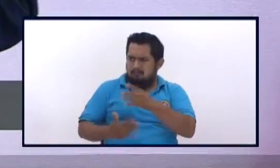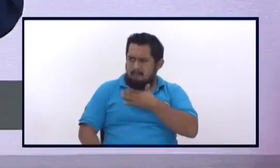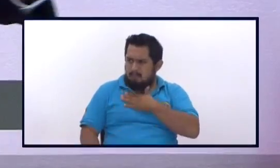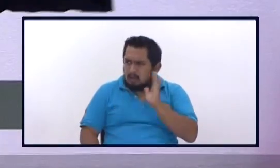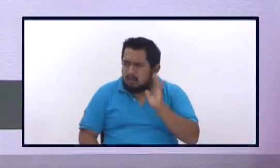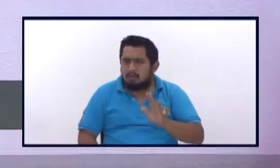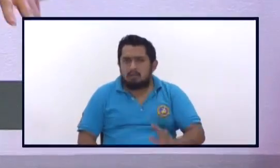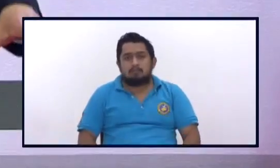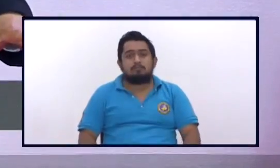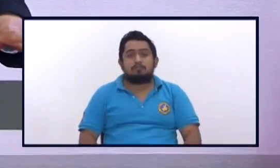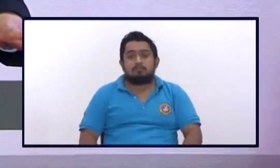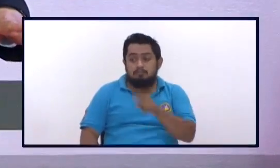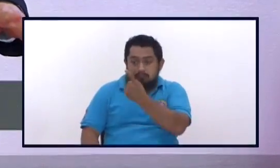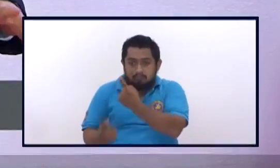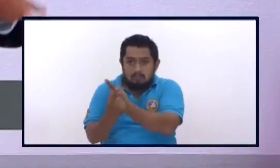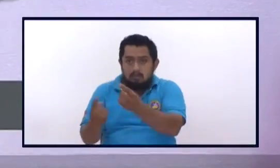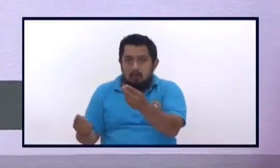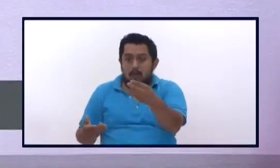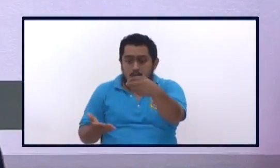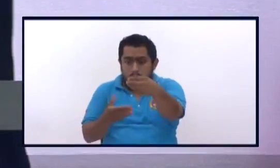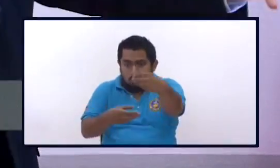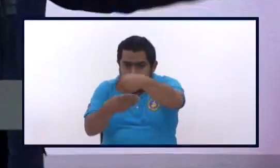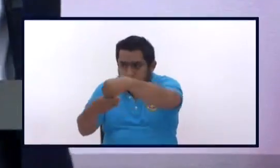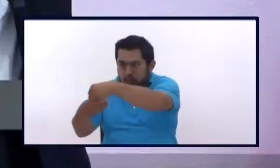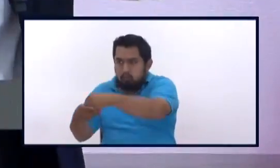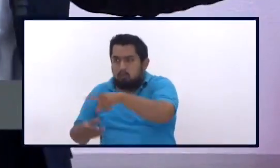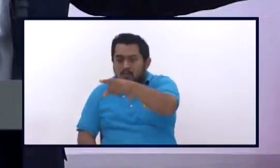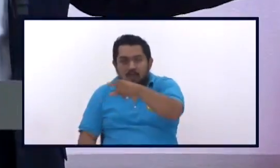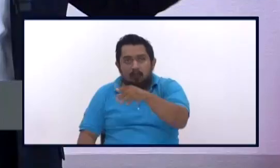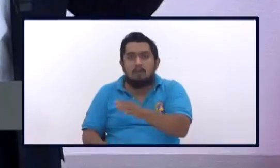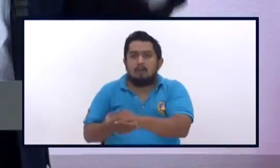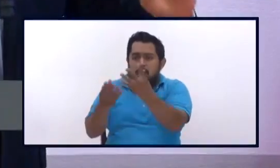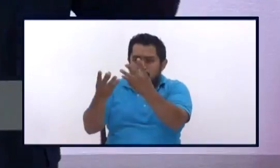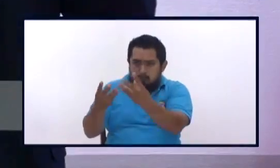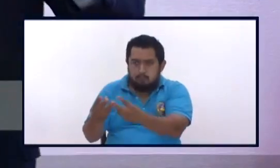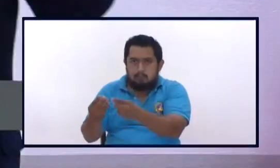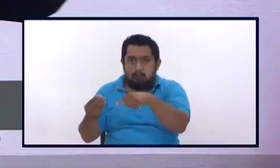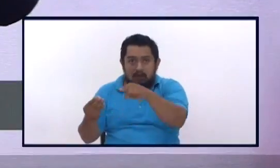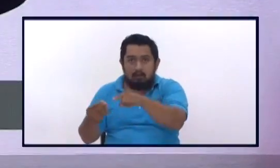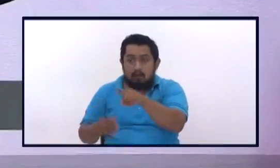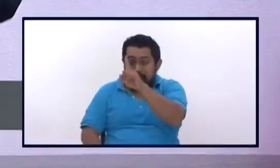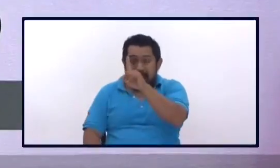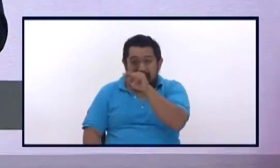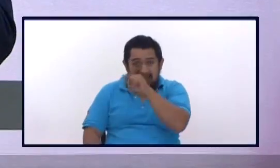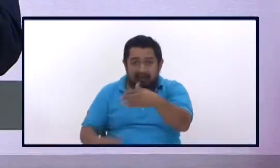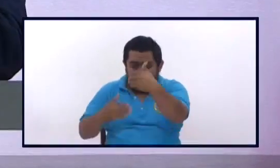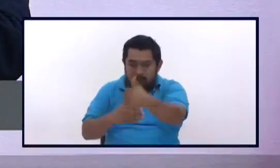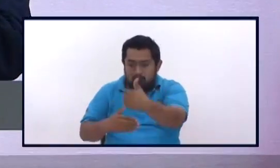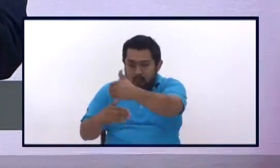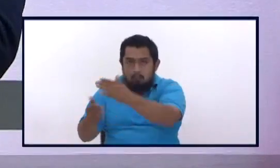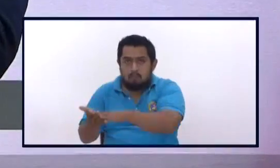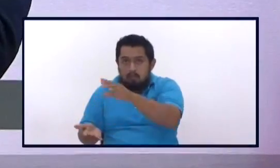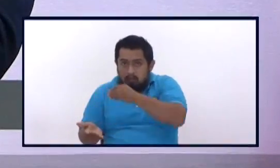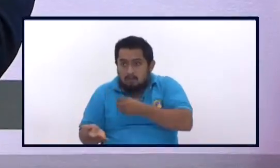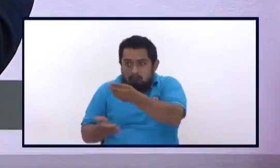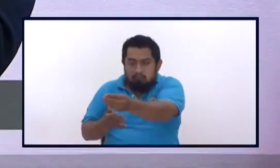los señores inversores si eso llega a tronar a flaquear sólo le van a devolver yo hablaba convencidos que estoy administración